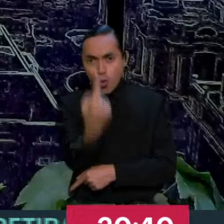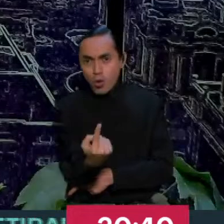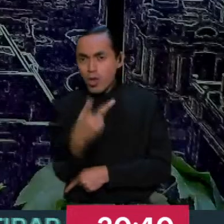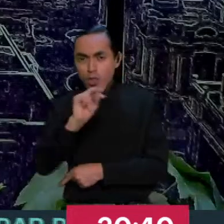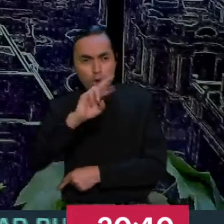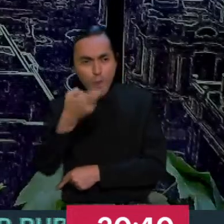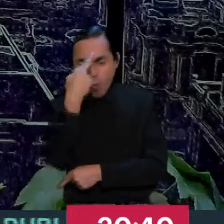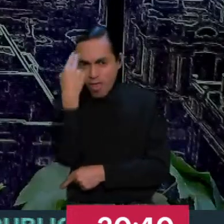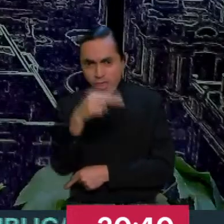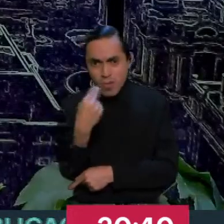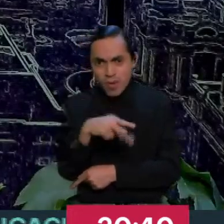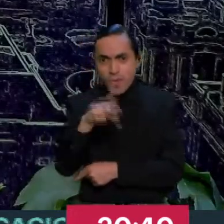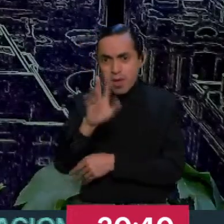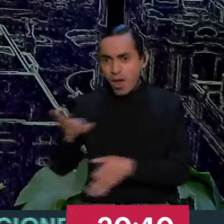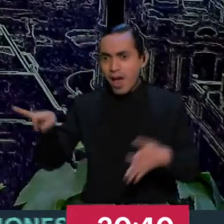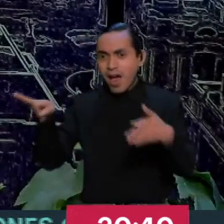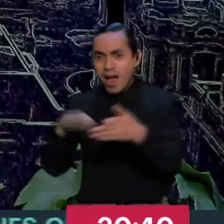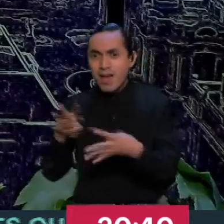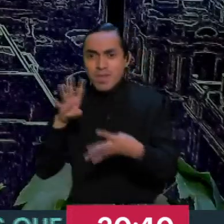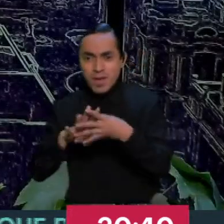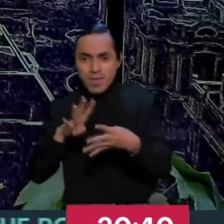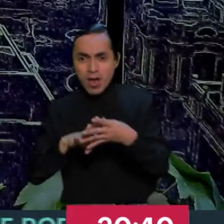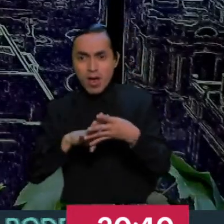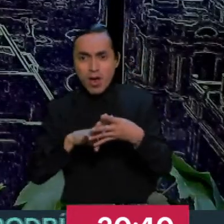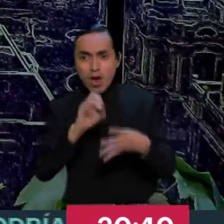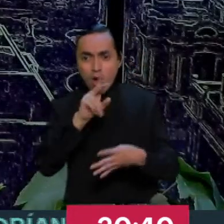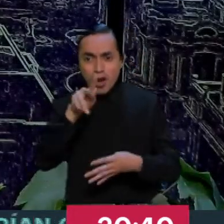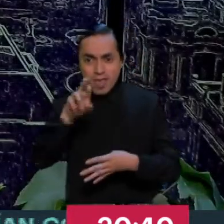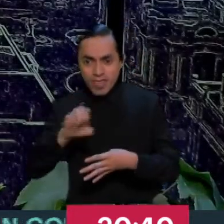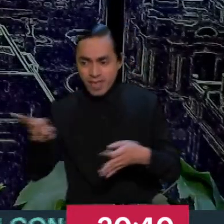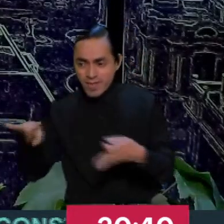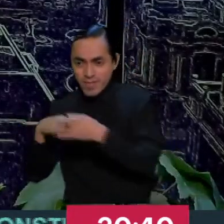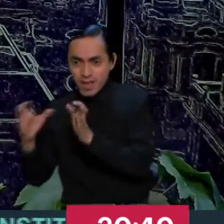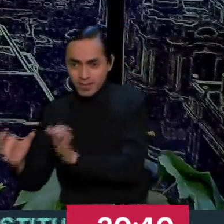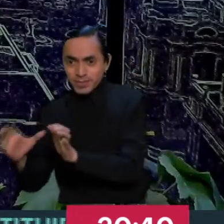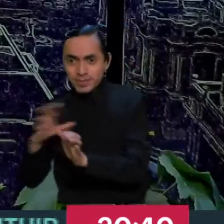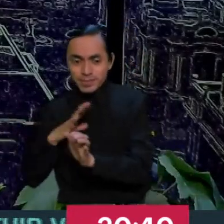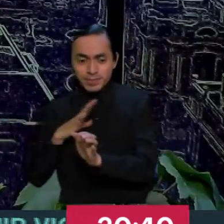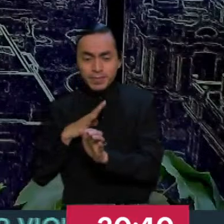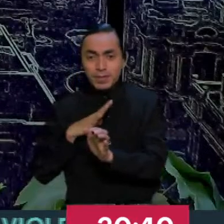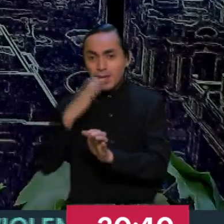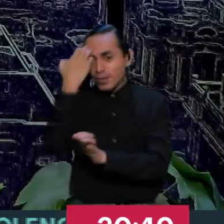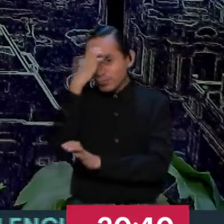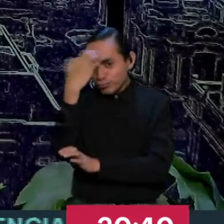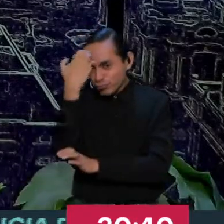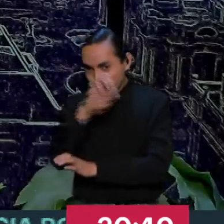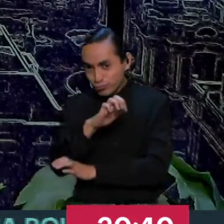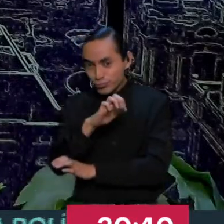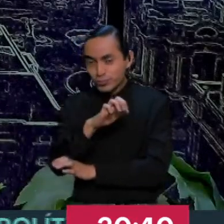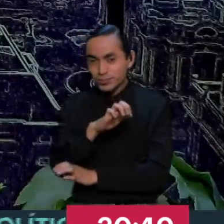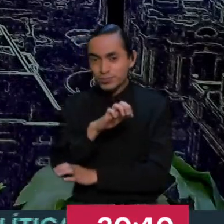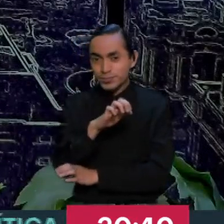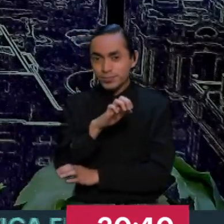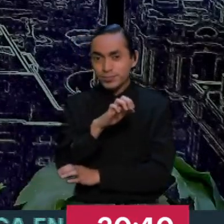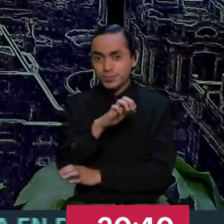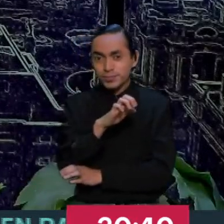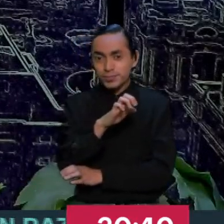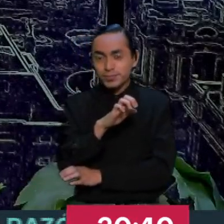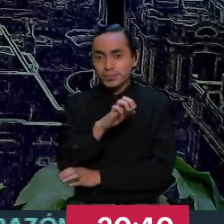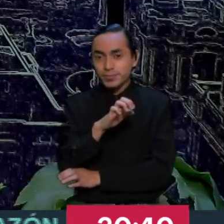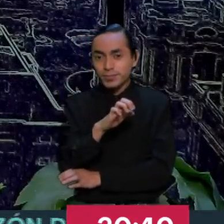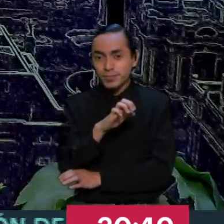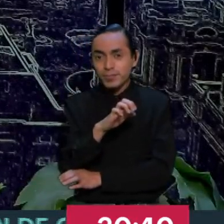ahorita el nombre, es la que está al lado del Reclusorio Oriente. Es una experiencia, en verdad que